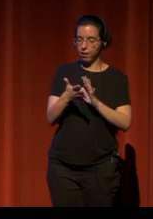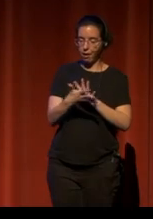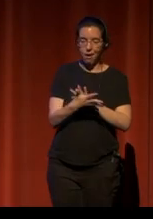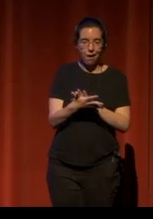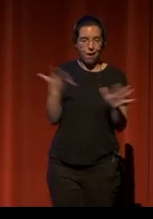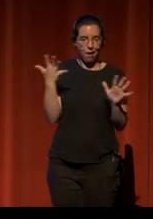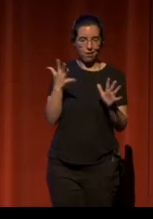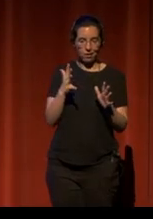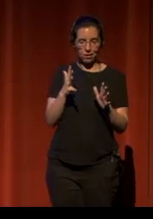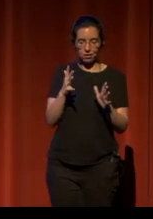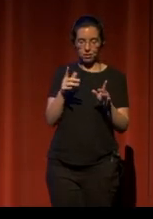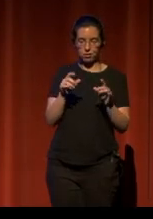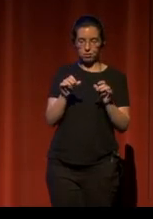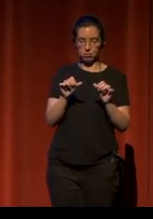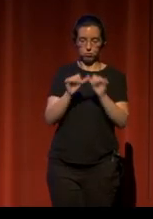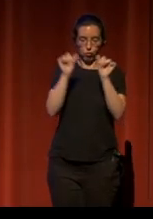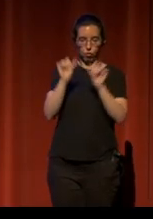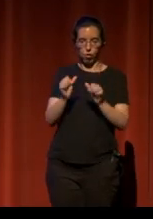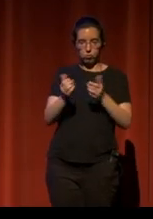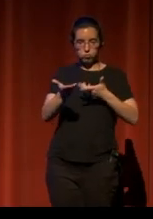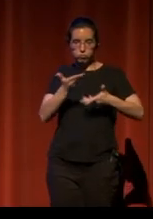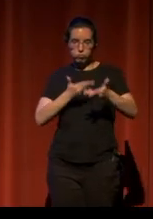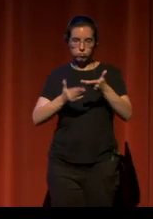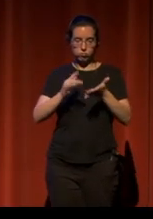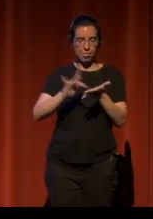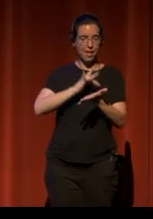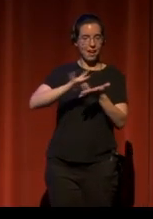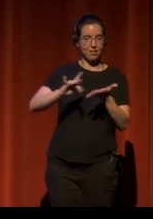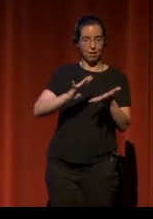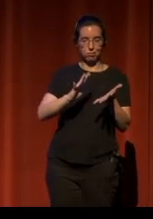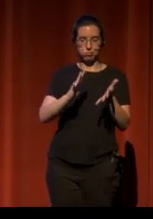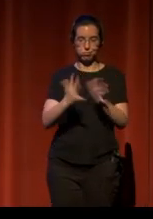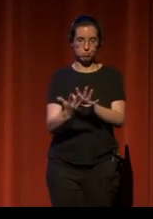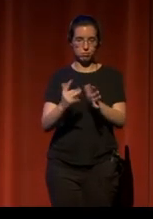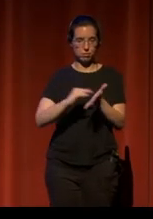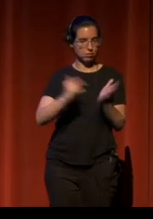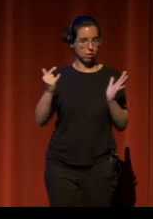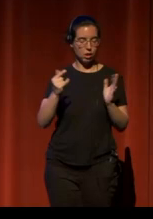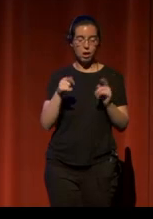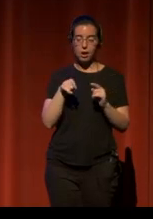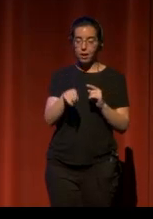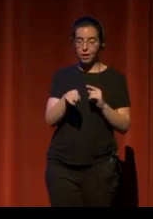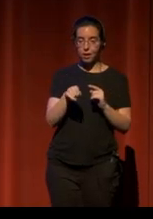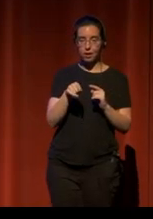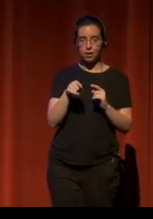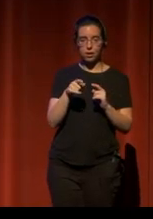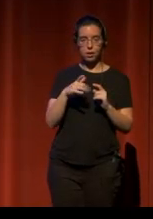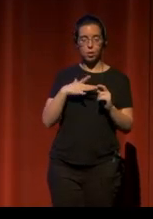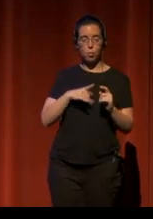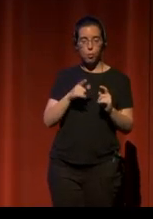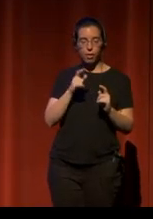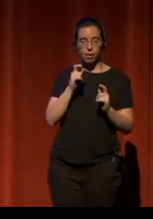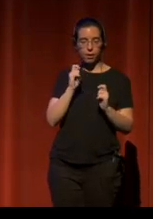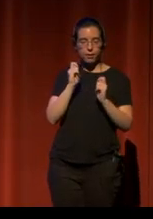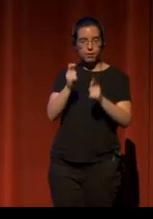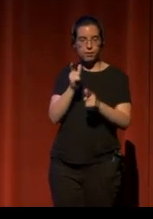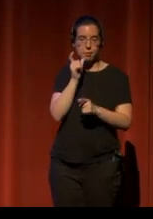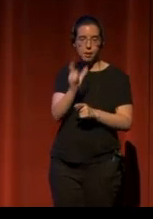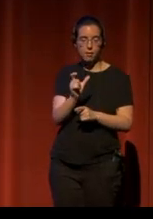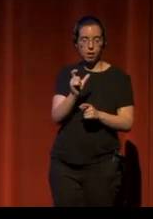prototip colaboran generan comunidad y digitaliza no y que nos permite definir como super hubs que